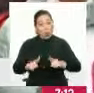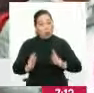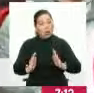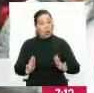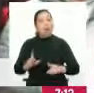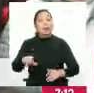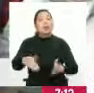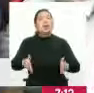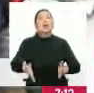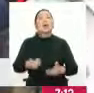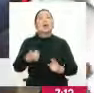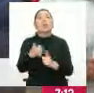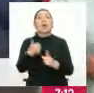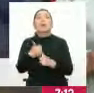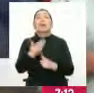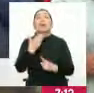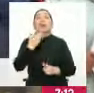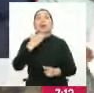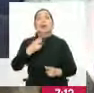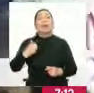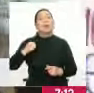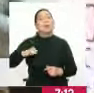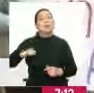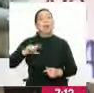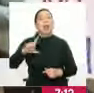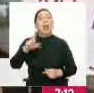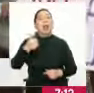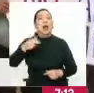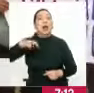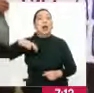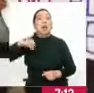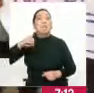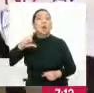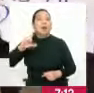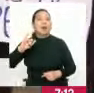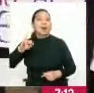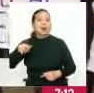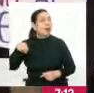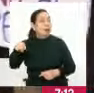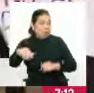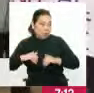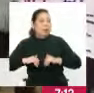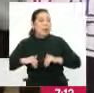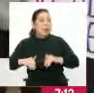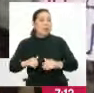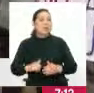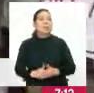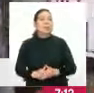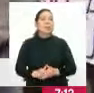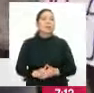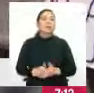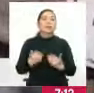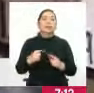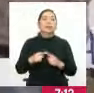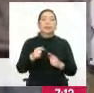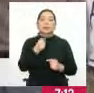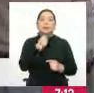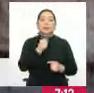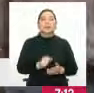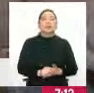La Molina. Muchísimas gracias, señora Álvaro Paz de la Barra. Nicolás, amigos, amigas que nos ven a través de TV Perú